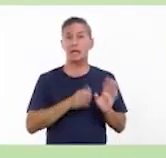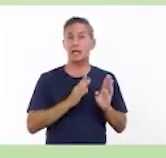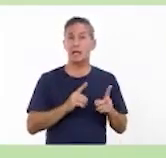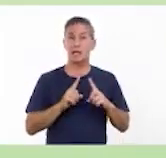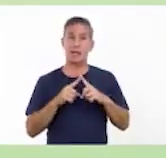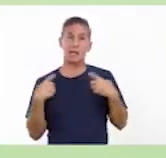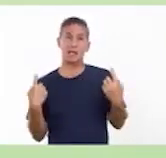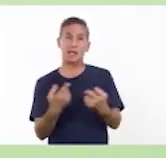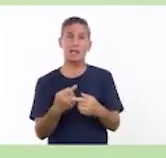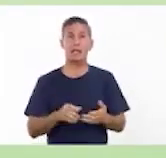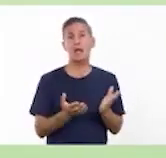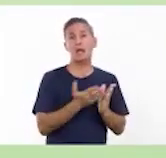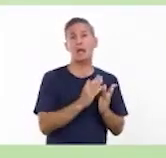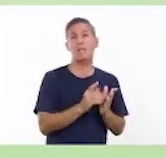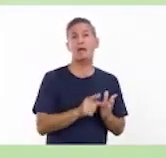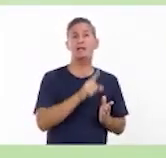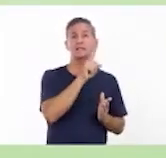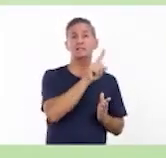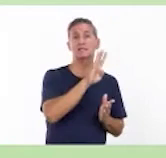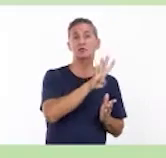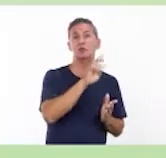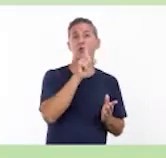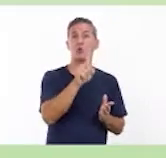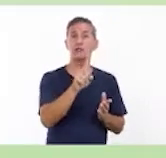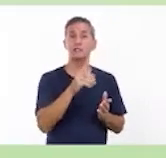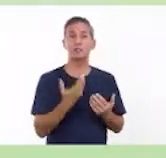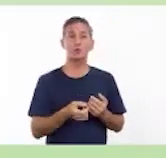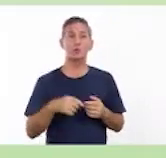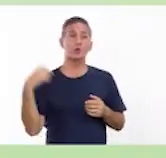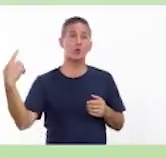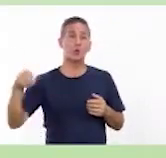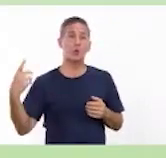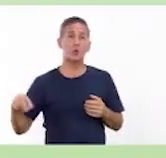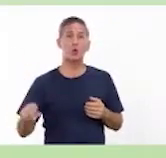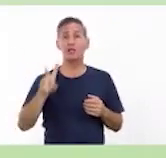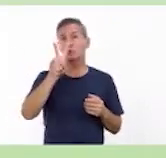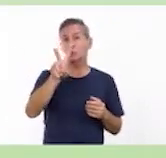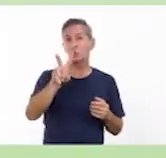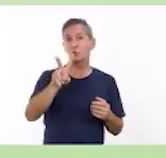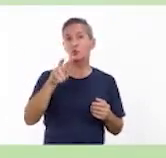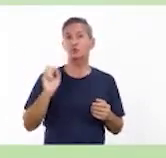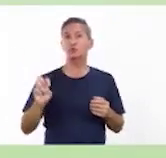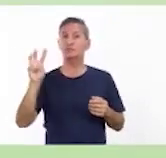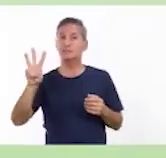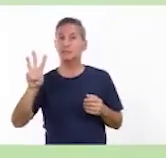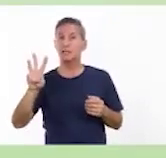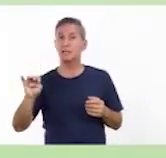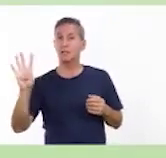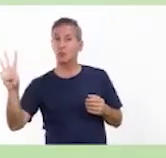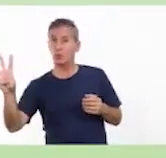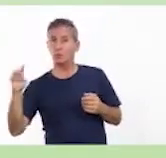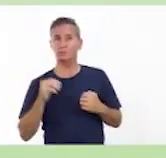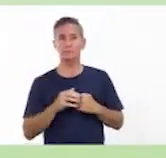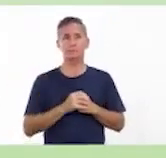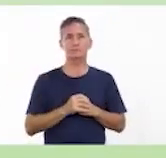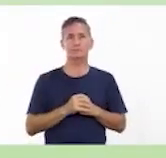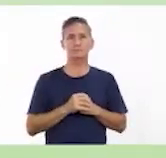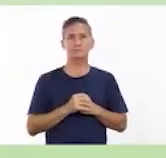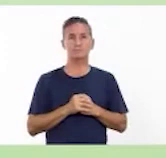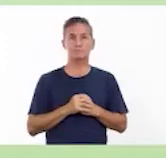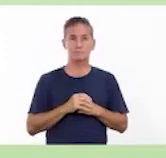en consolidación general en la página 141, los ejercicios